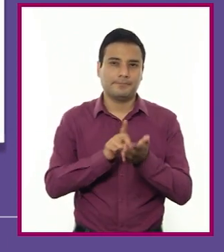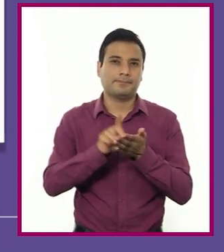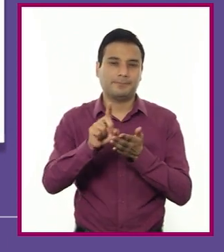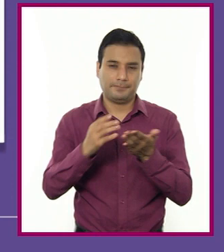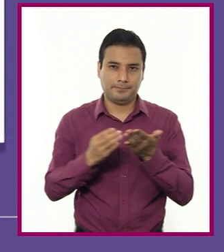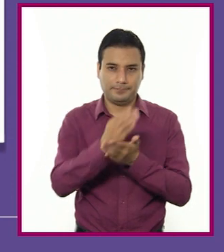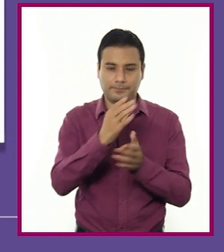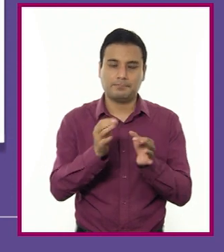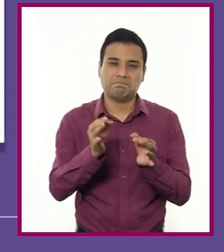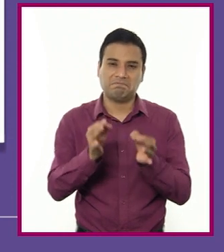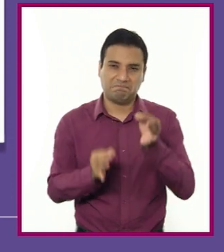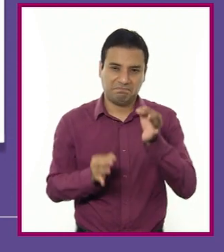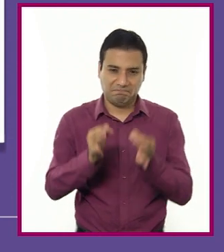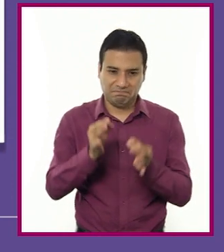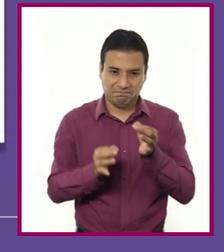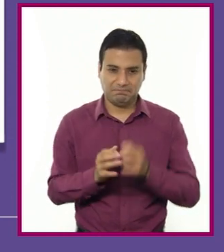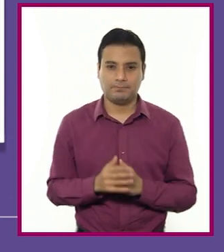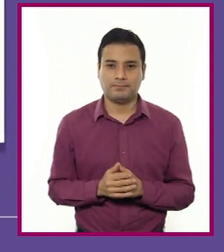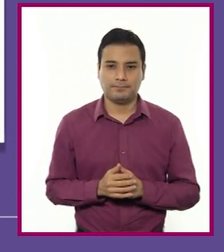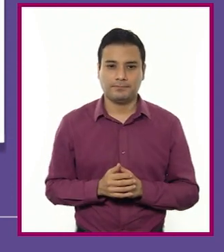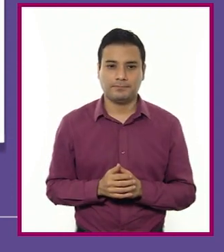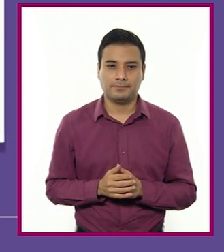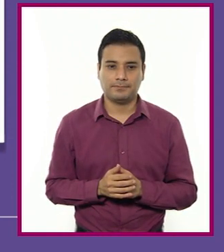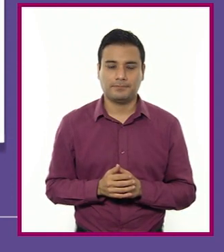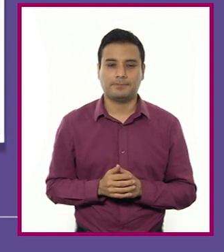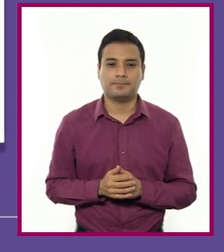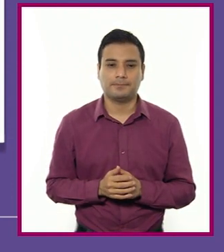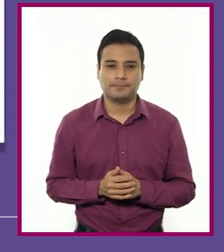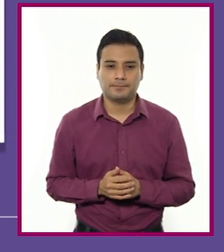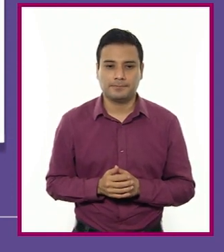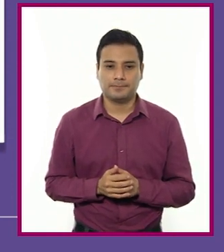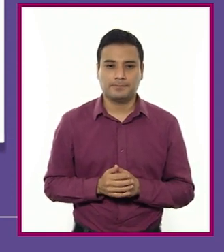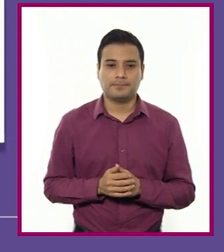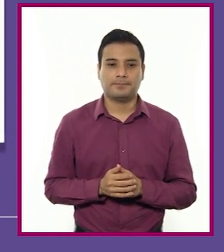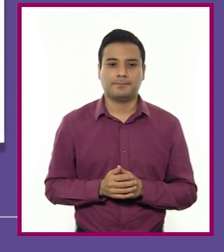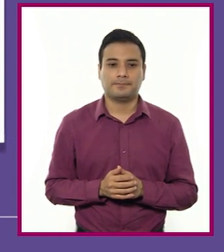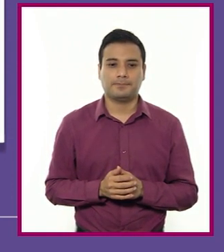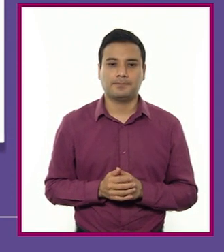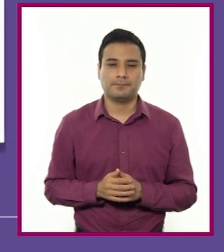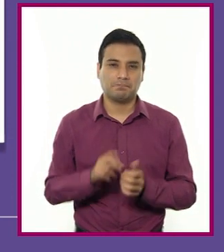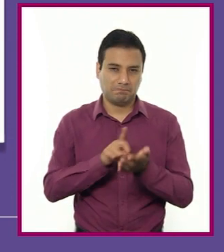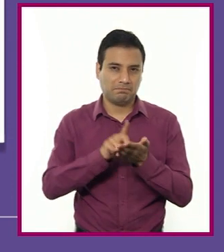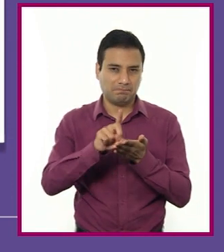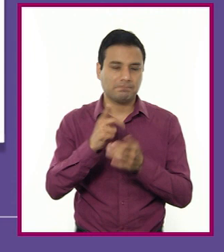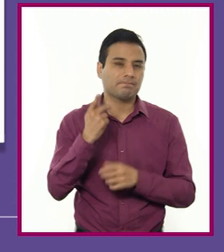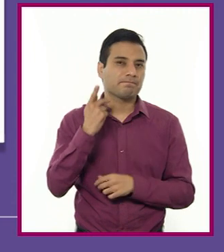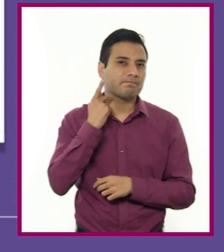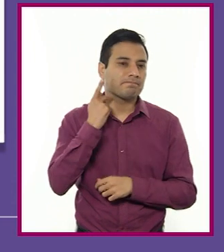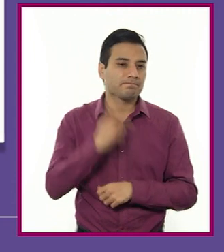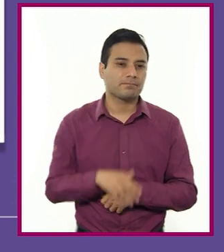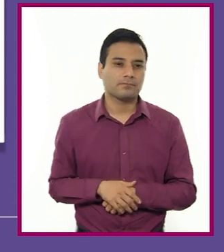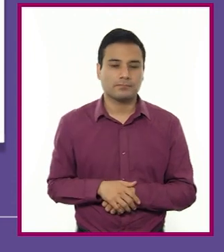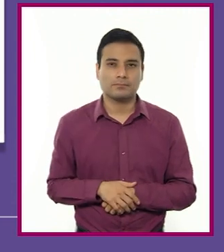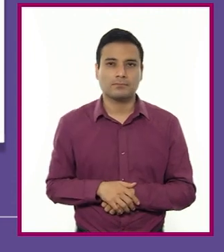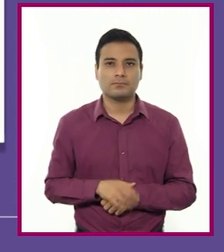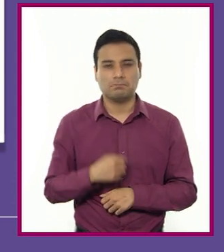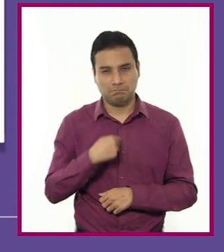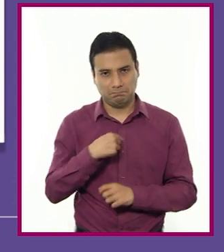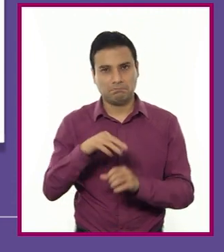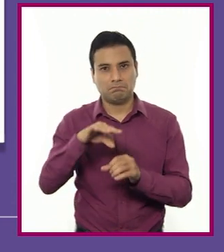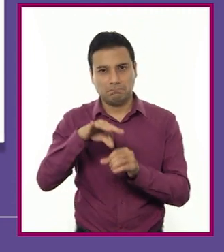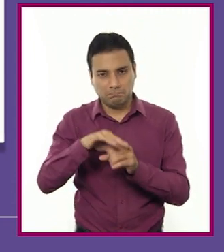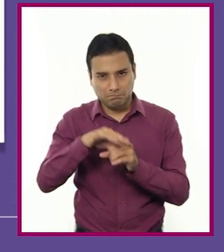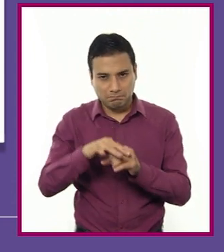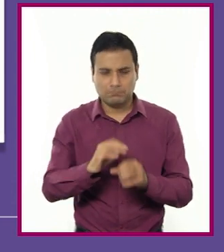y a un juicio justo. Derecho de audiencia. Los derechos políticos que implican el derecho a votar y